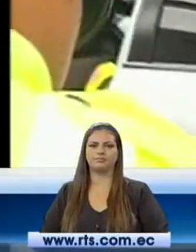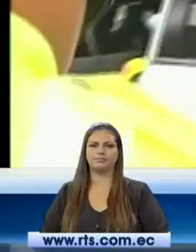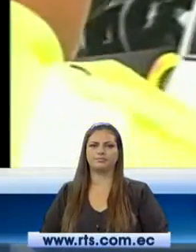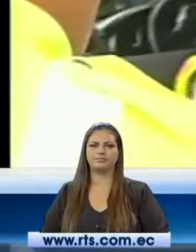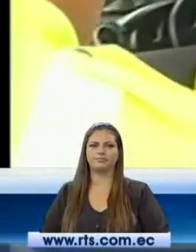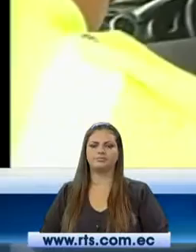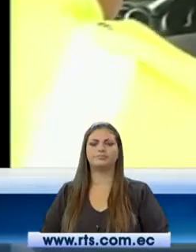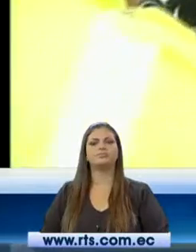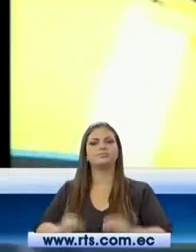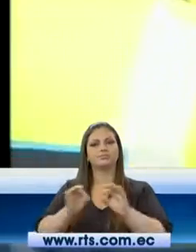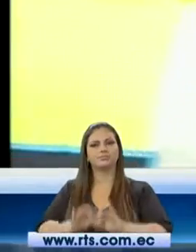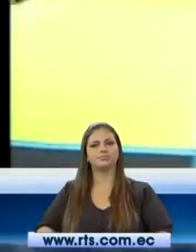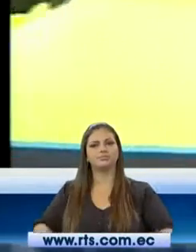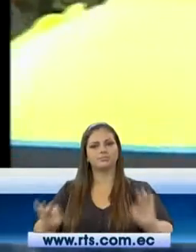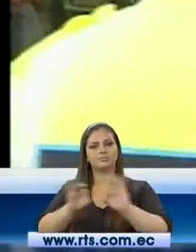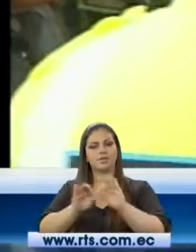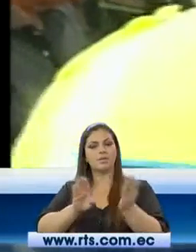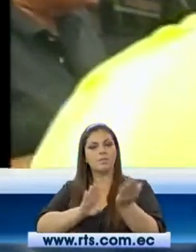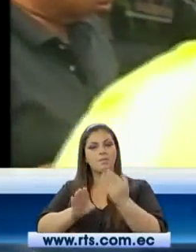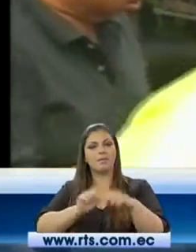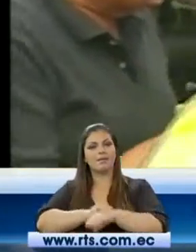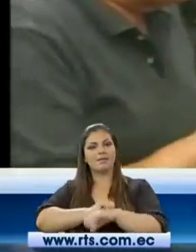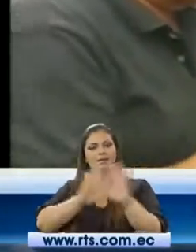que, al parecer,